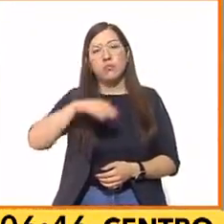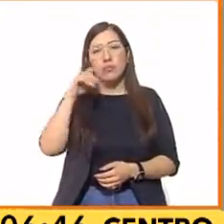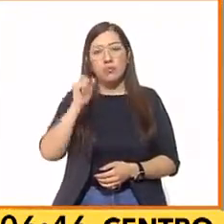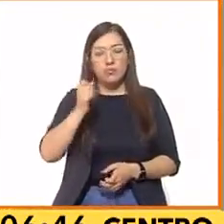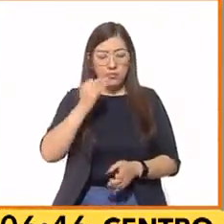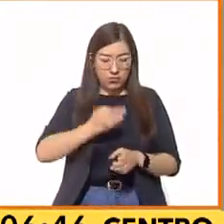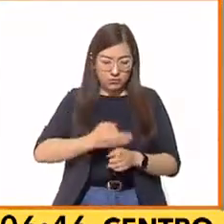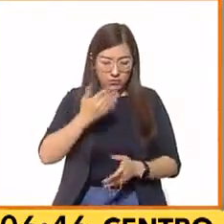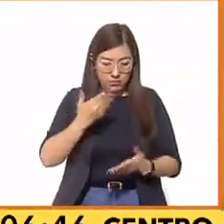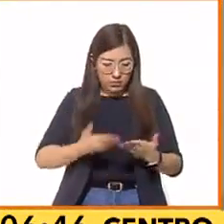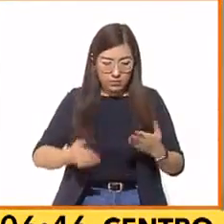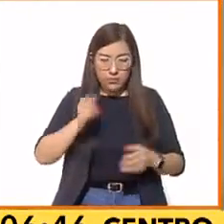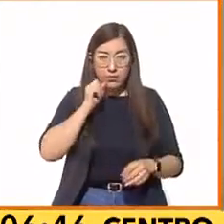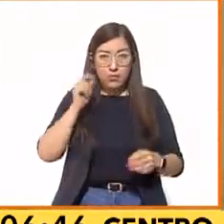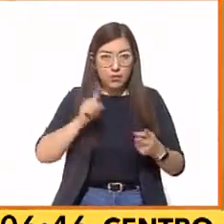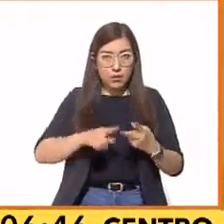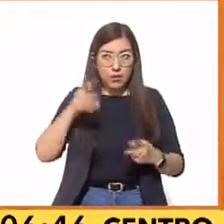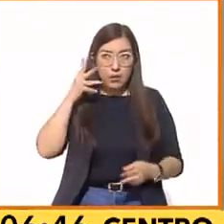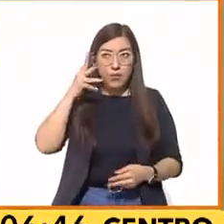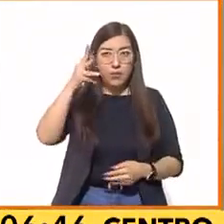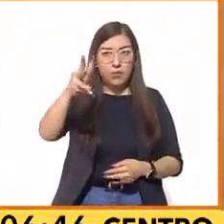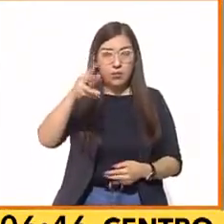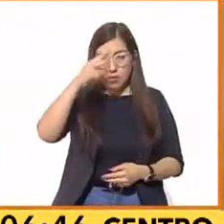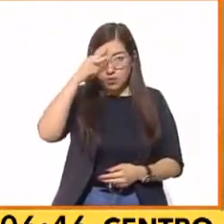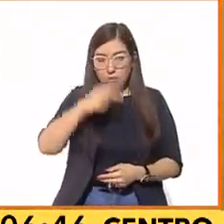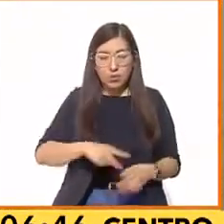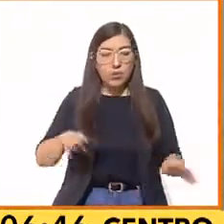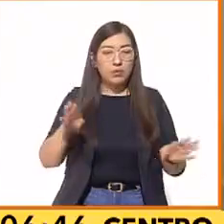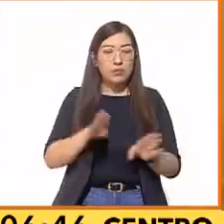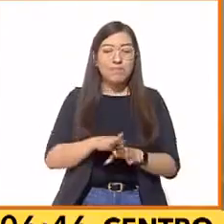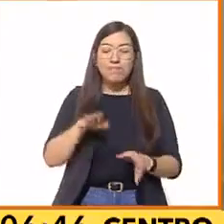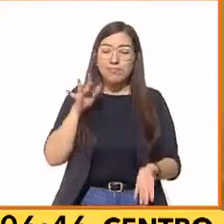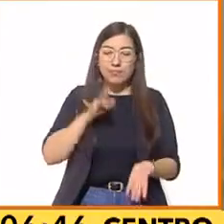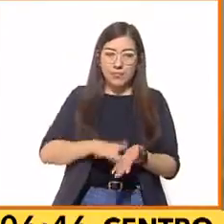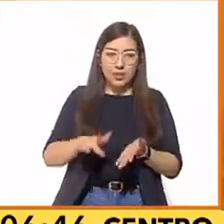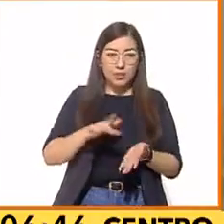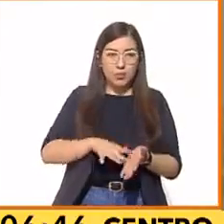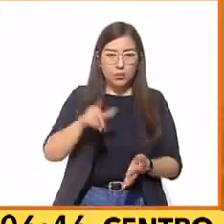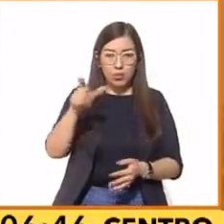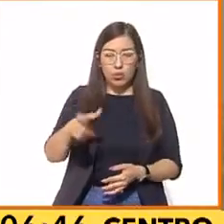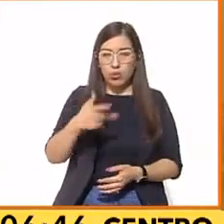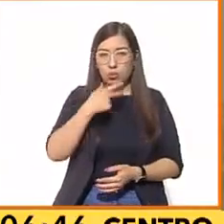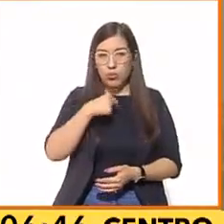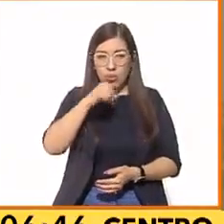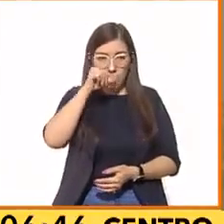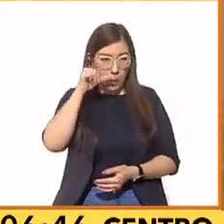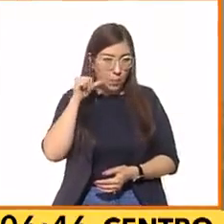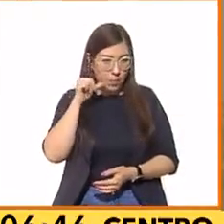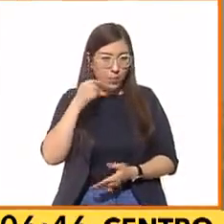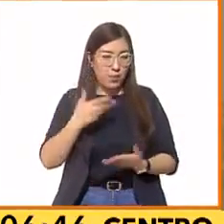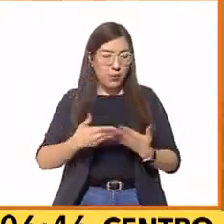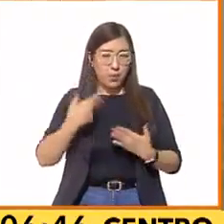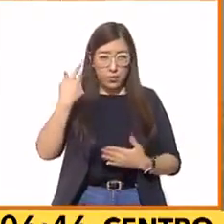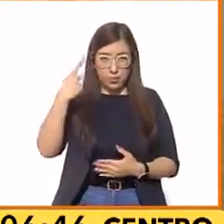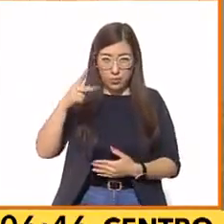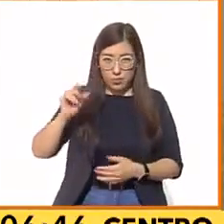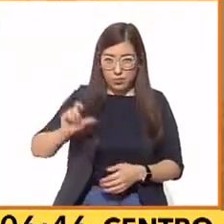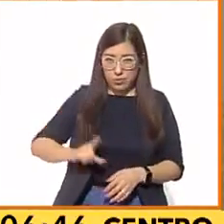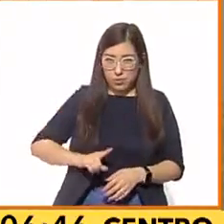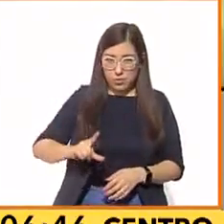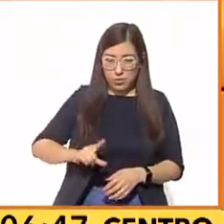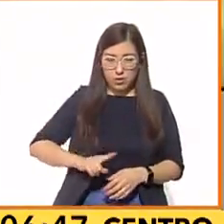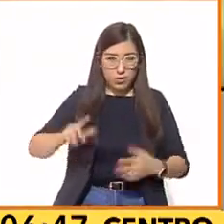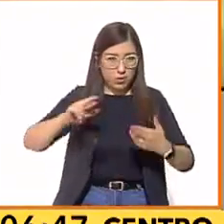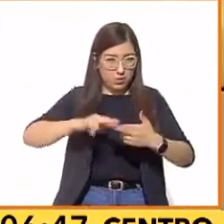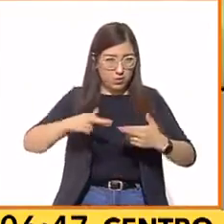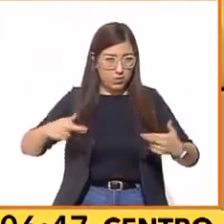presente y el futuro de México estaba en el apoyo a Juárez. Y la relación con Estados Unidos es muy, muy interesante